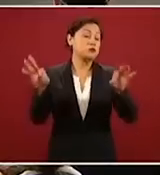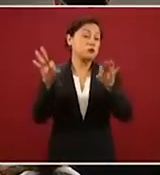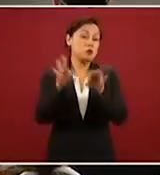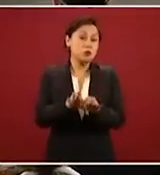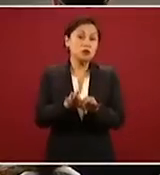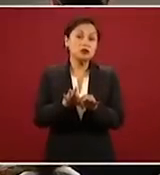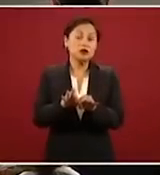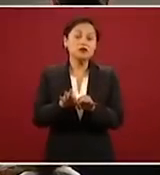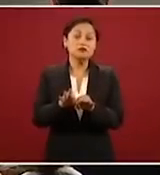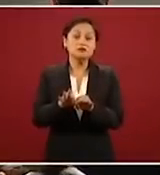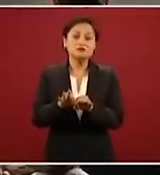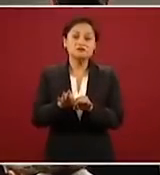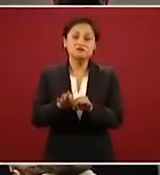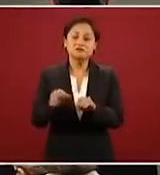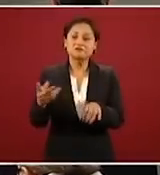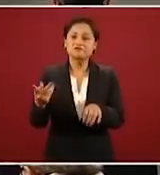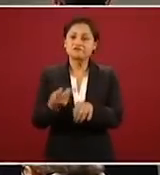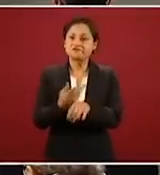En la actualidad,